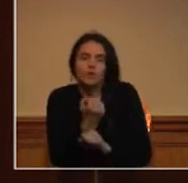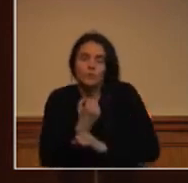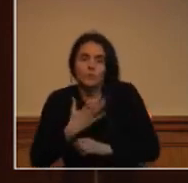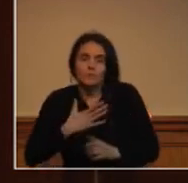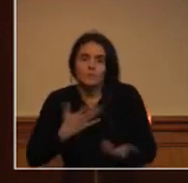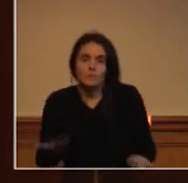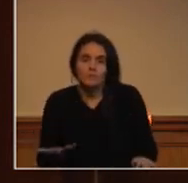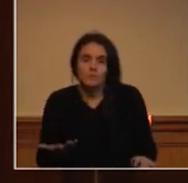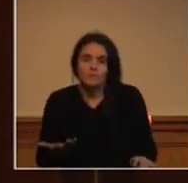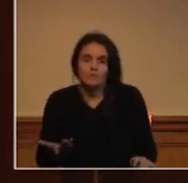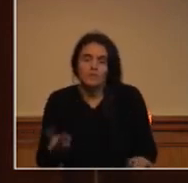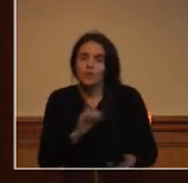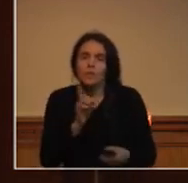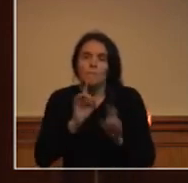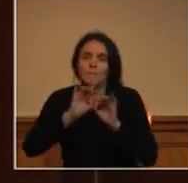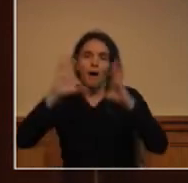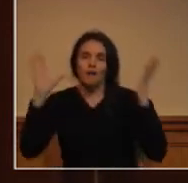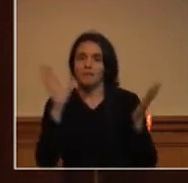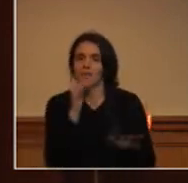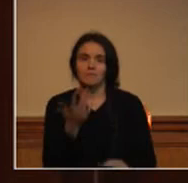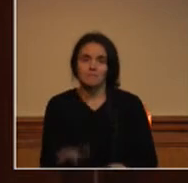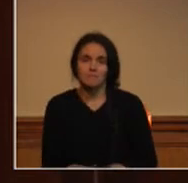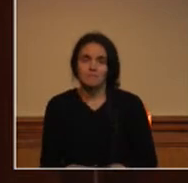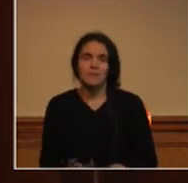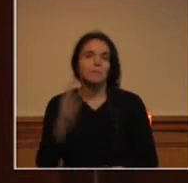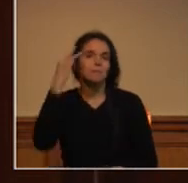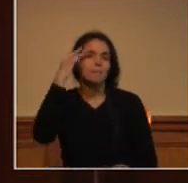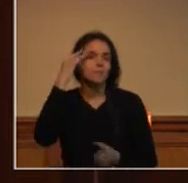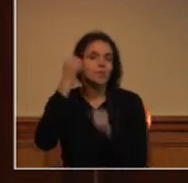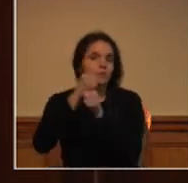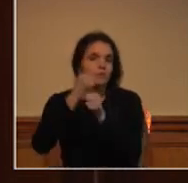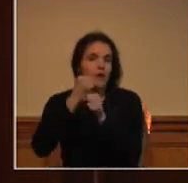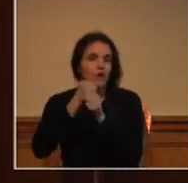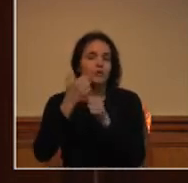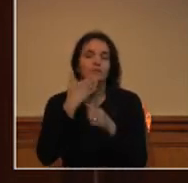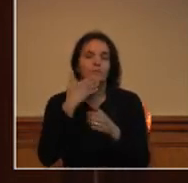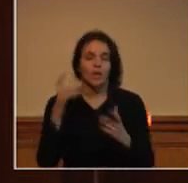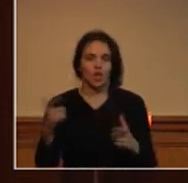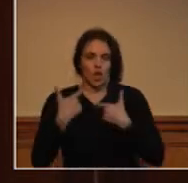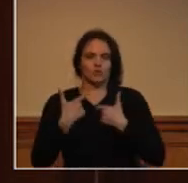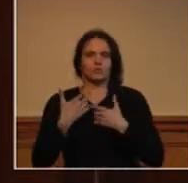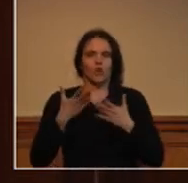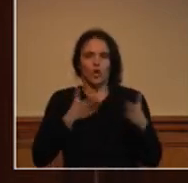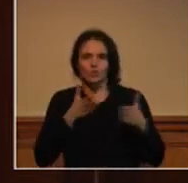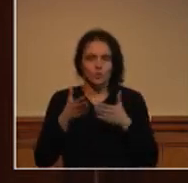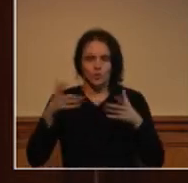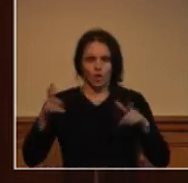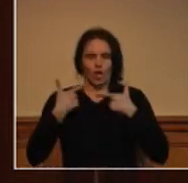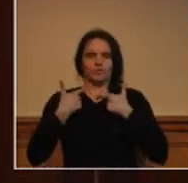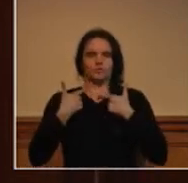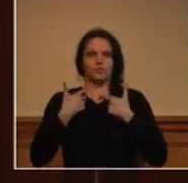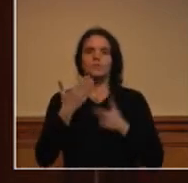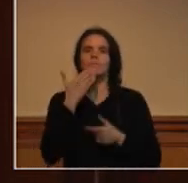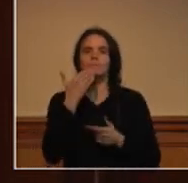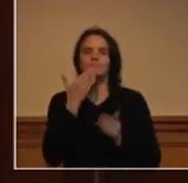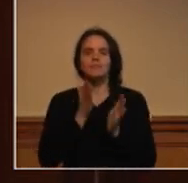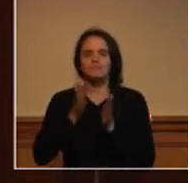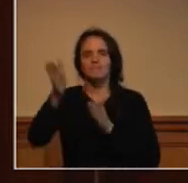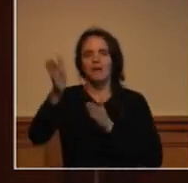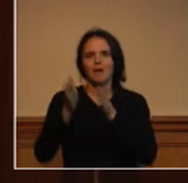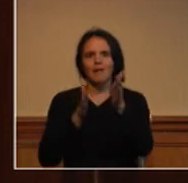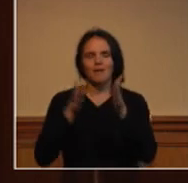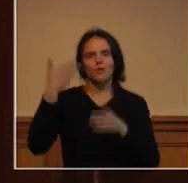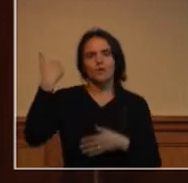mágica. Y la memoria de trabajo y la inhibición conductual son aspectos paralelos